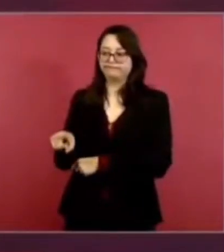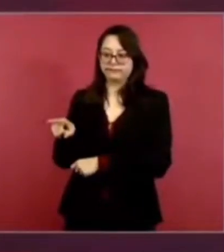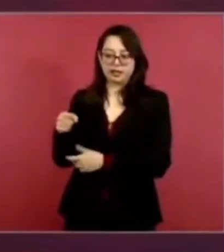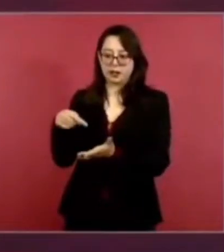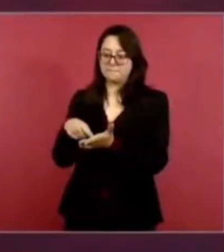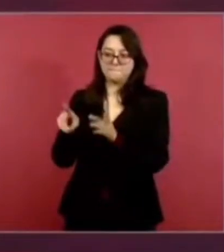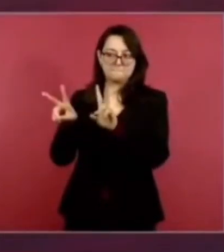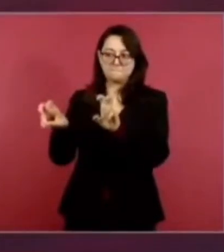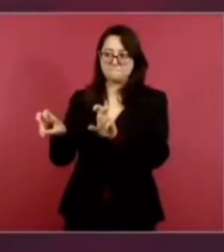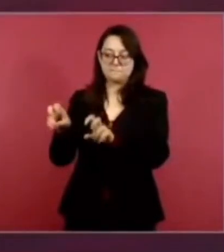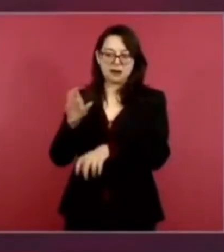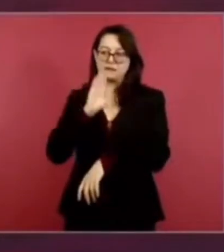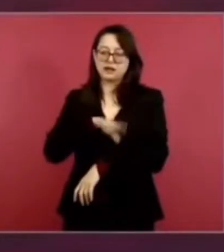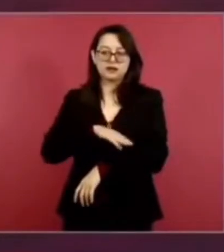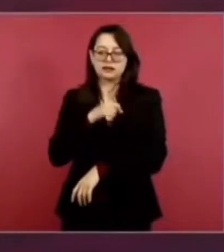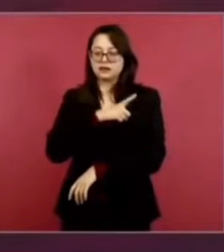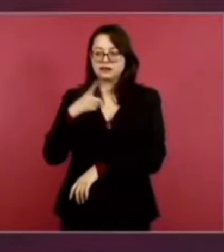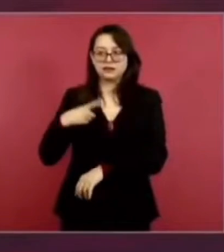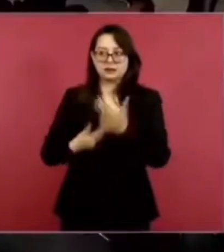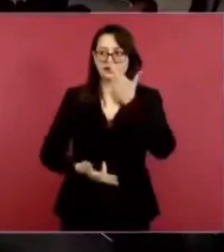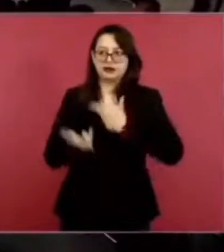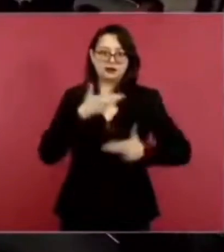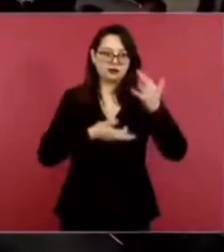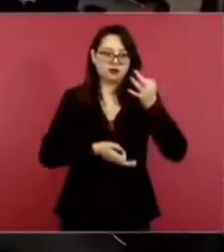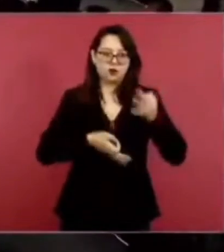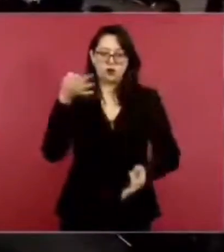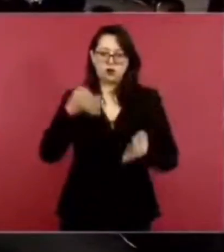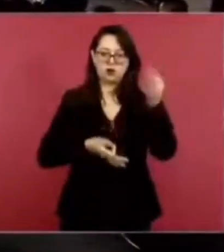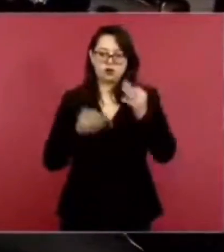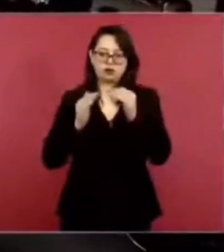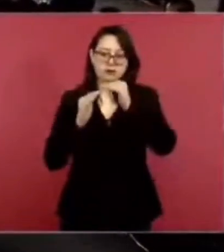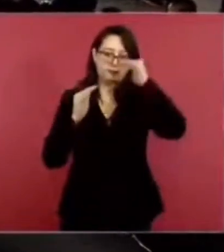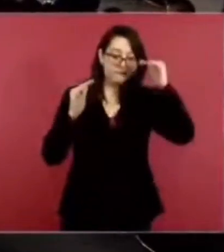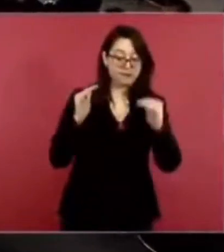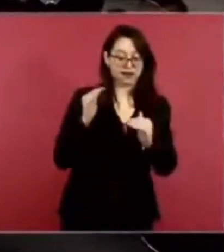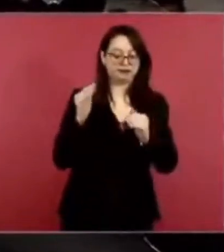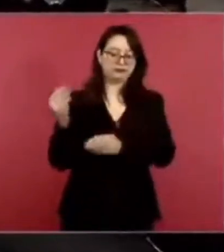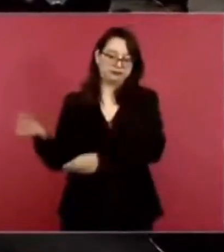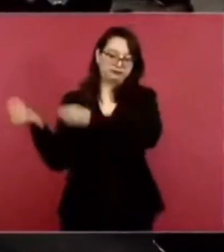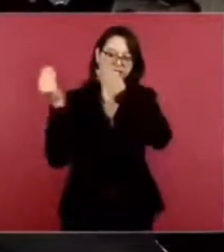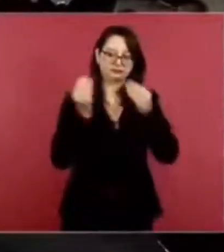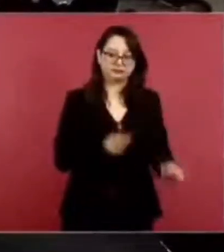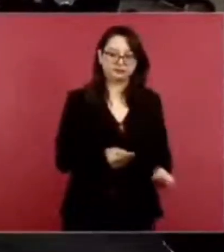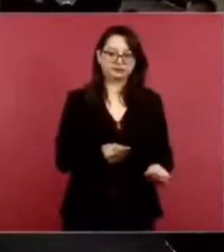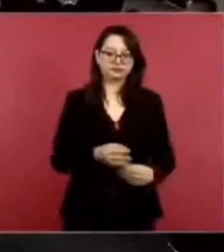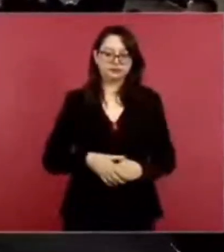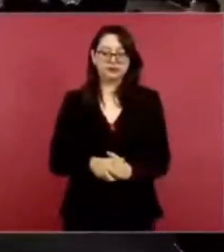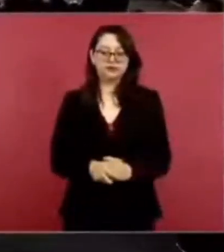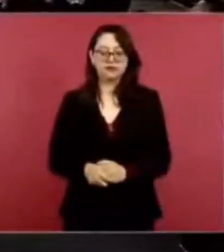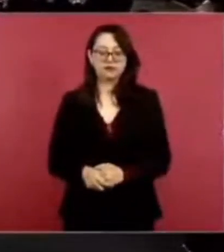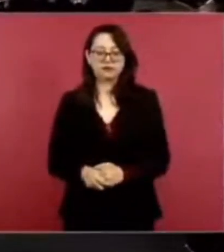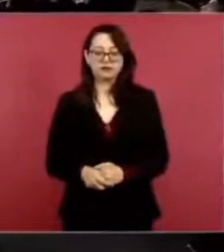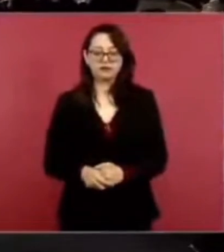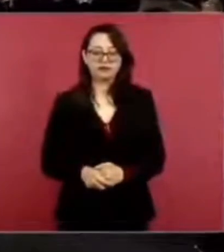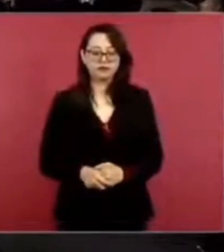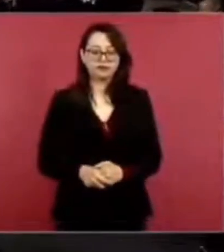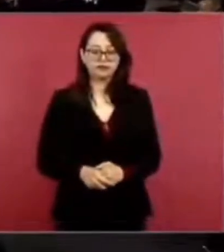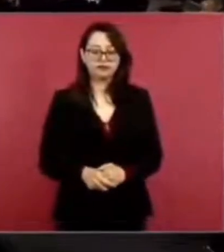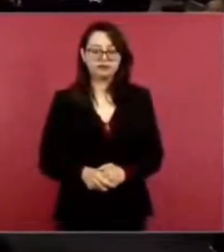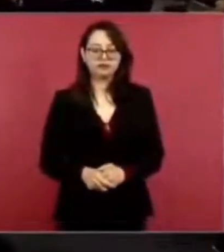pues está en su derecho. ¿Quién resuelve? Pues el Poder Judicial. Pero ¿cómo